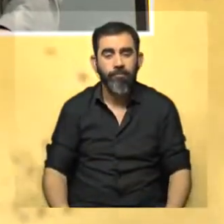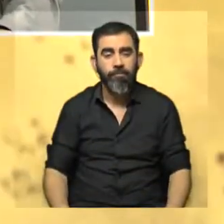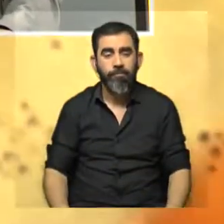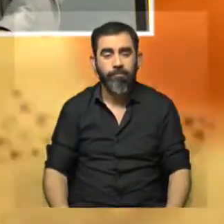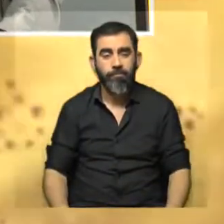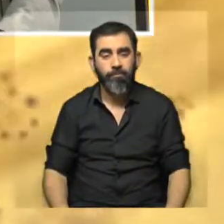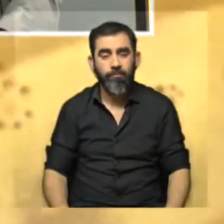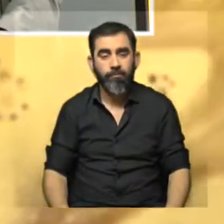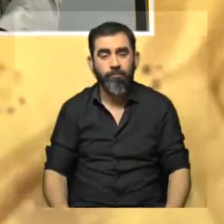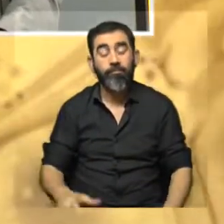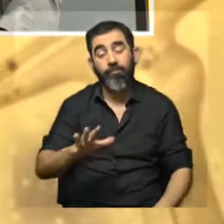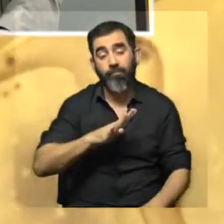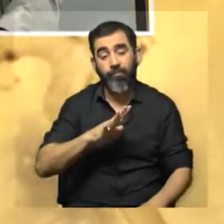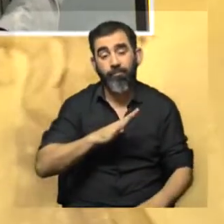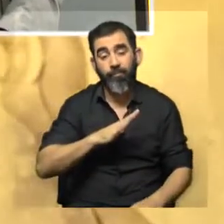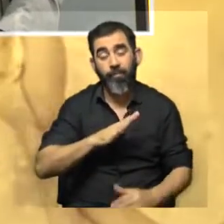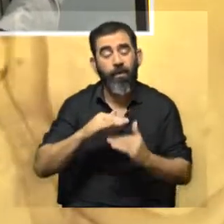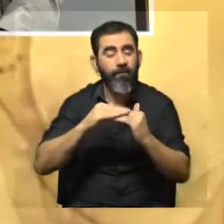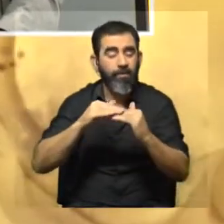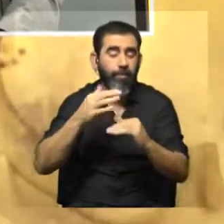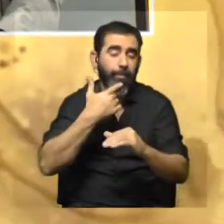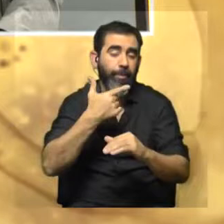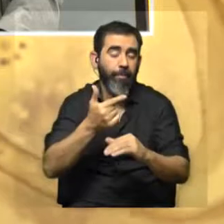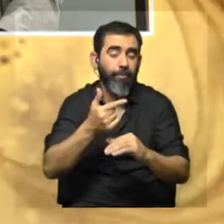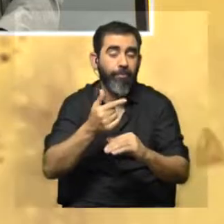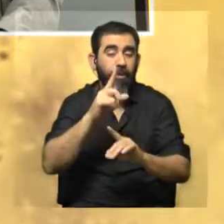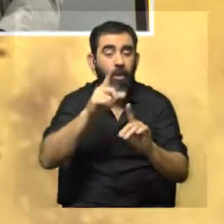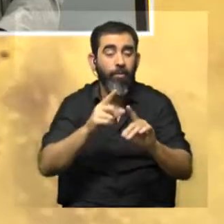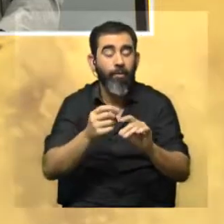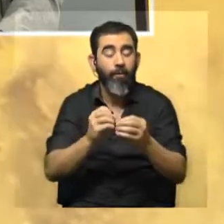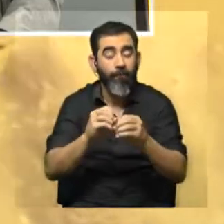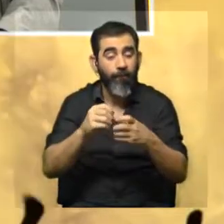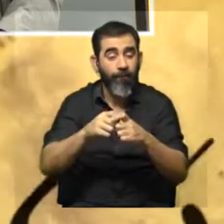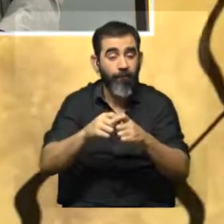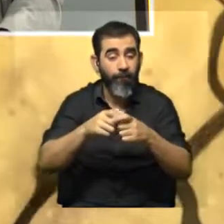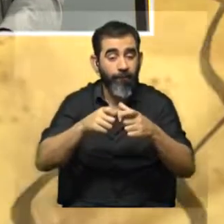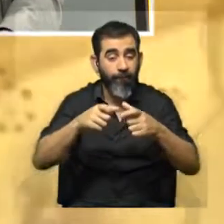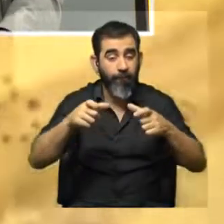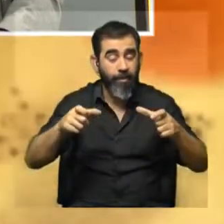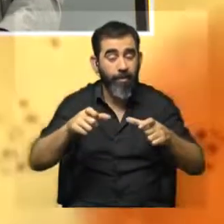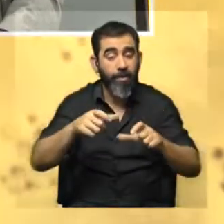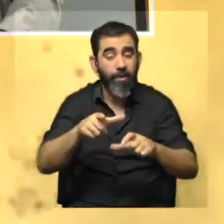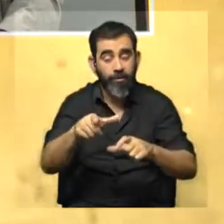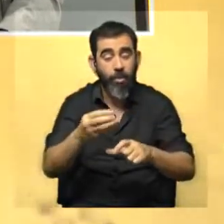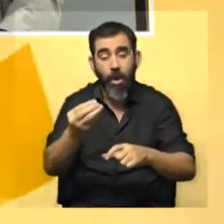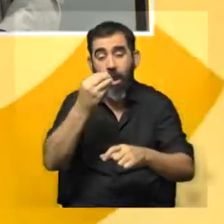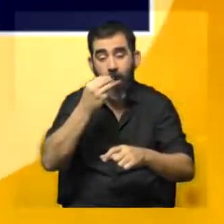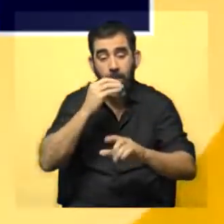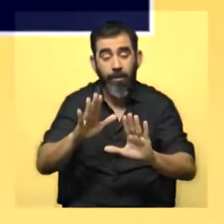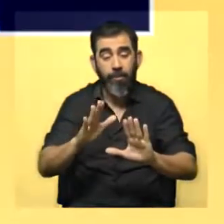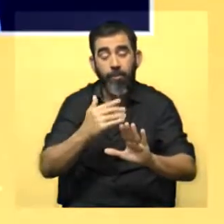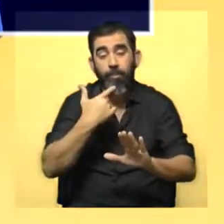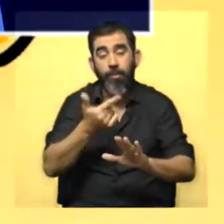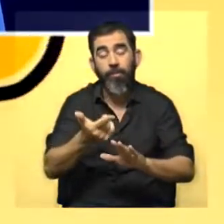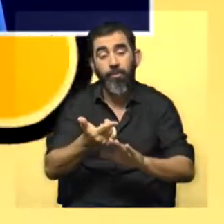Bueno, básicamente podemos elegir los microorganismos que fermentan o que están produciendo estos alimentos fermentados. Pueden